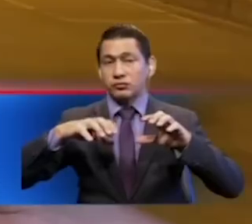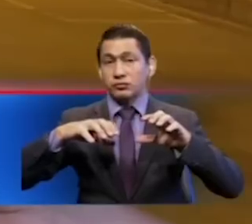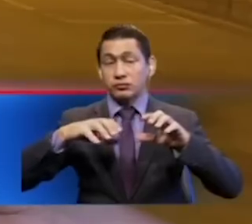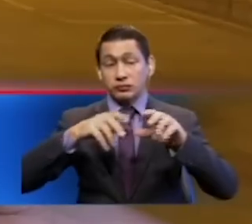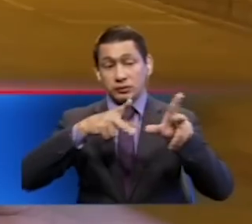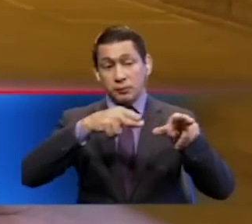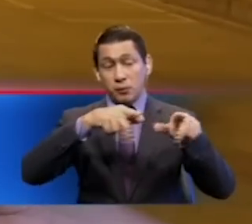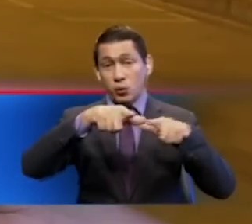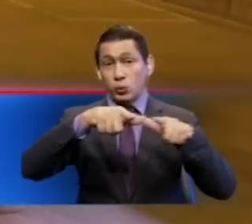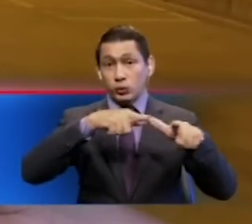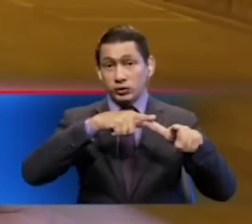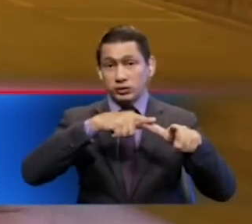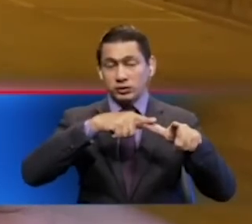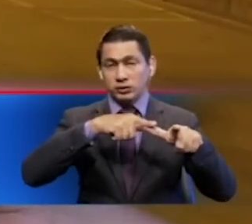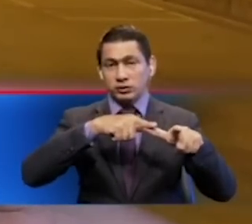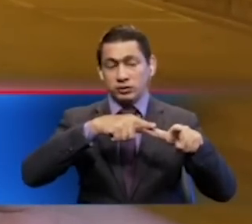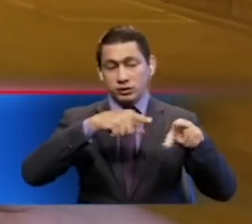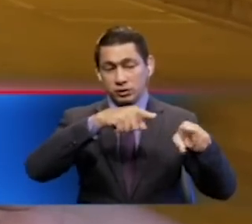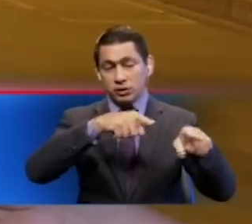de los proyectiles,